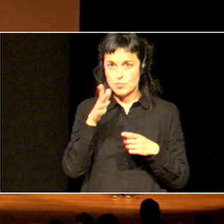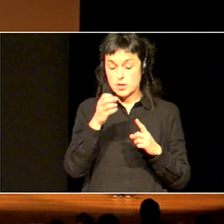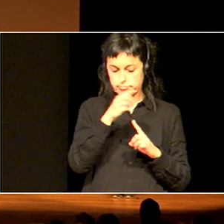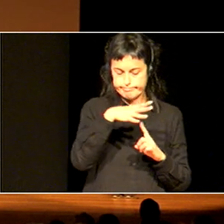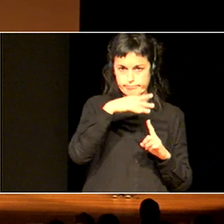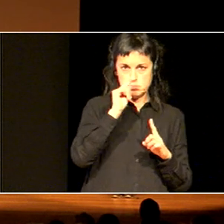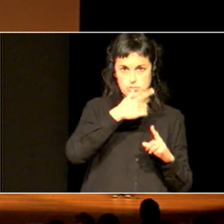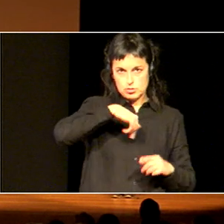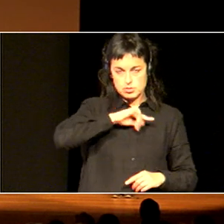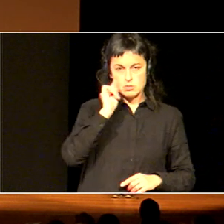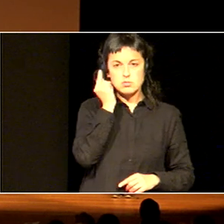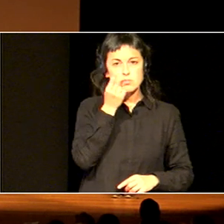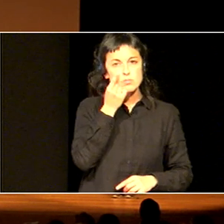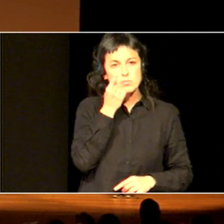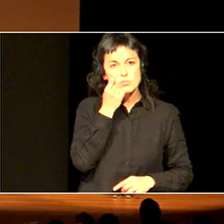dugu,